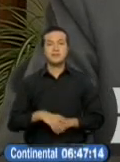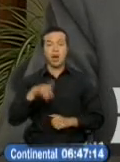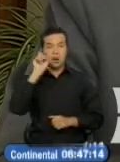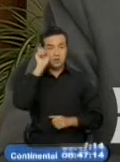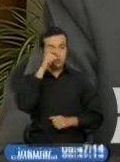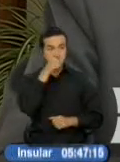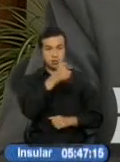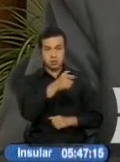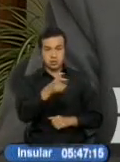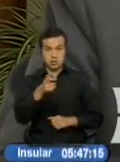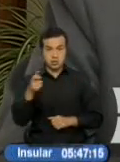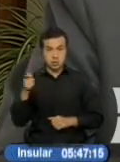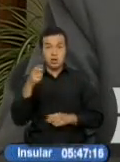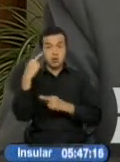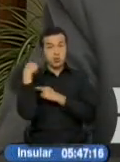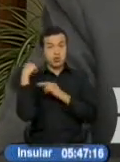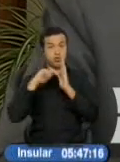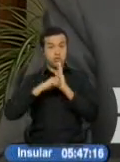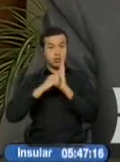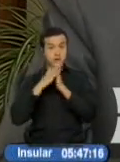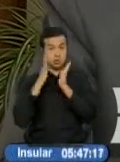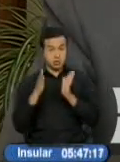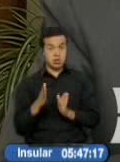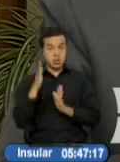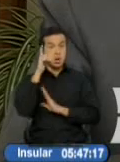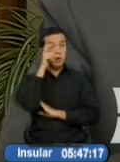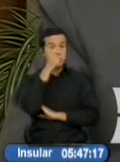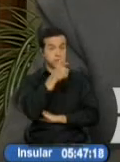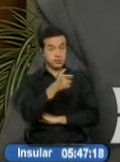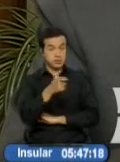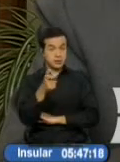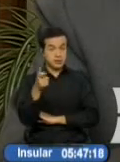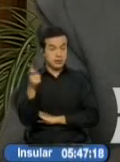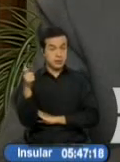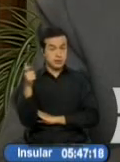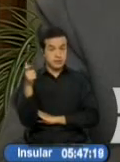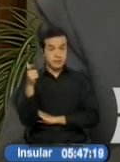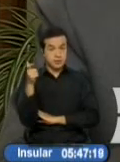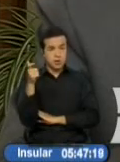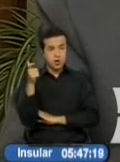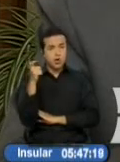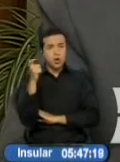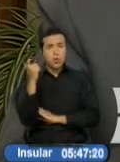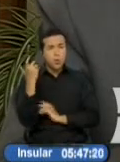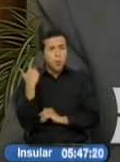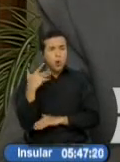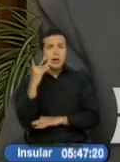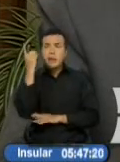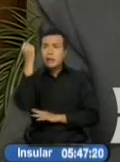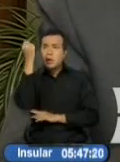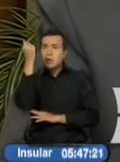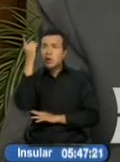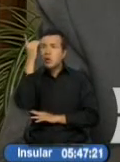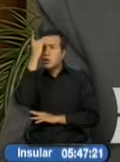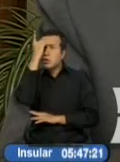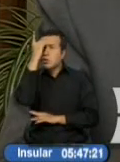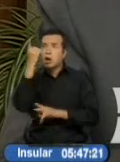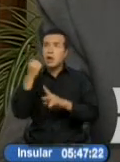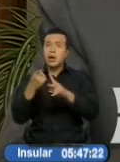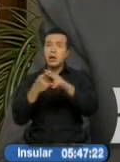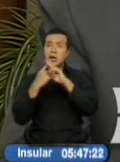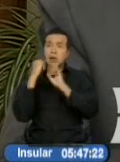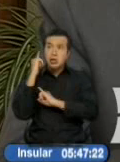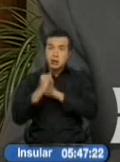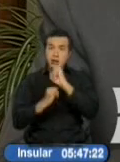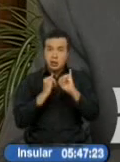auditar atribuciones de la Contraloría, auditar todo financiamiento internacional otorgado